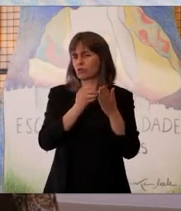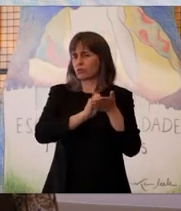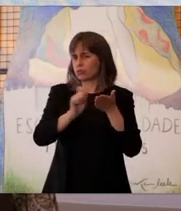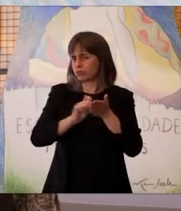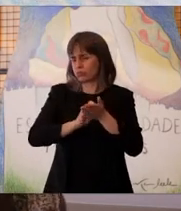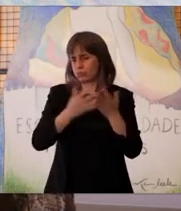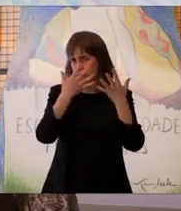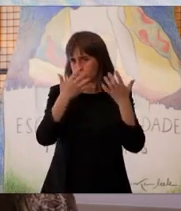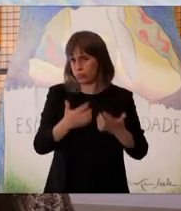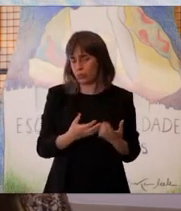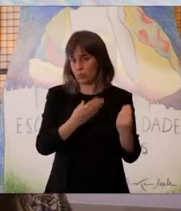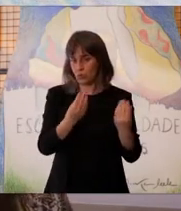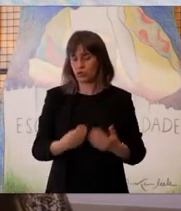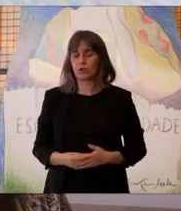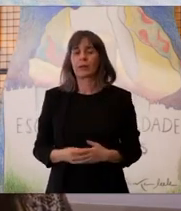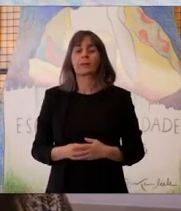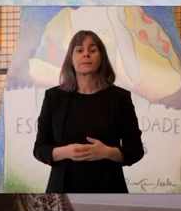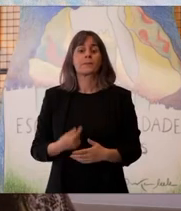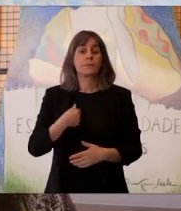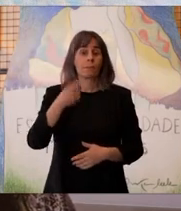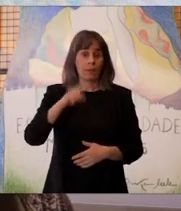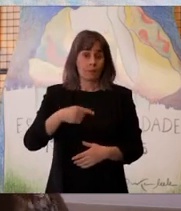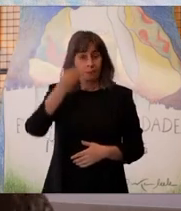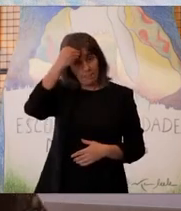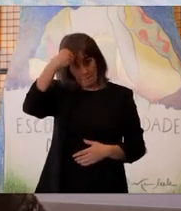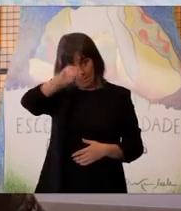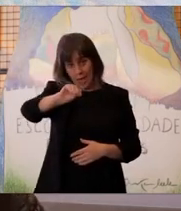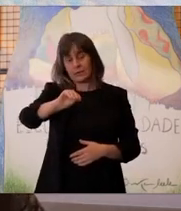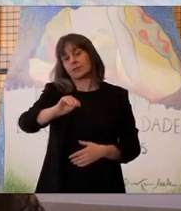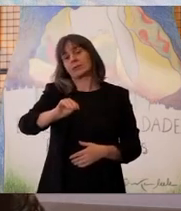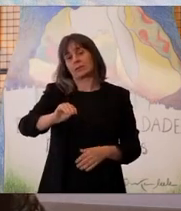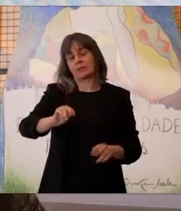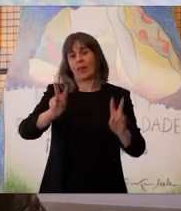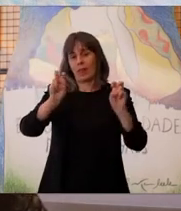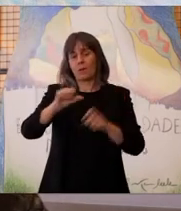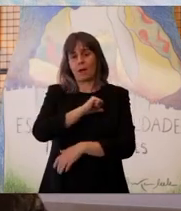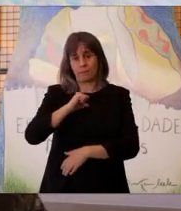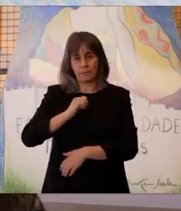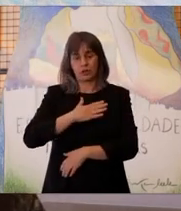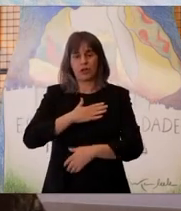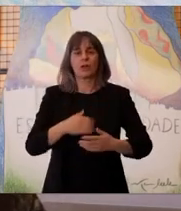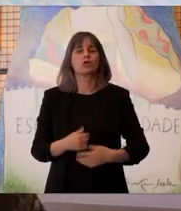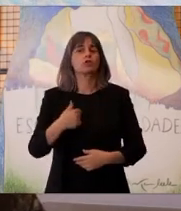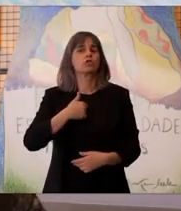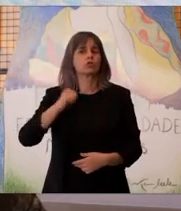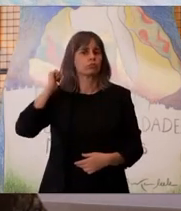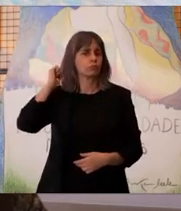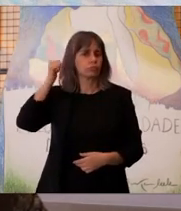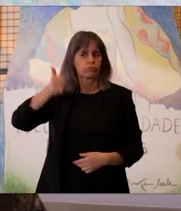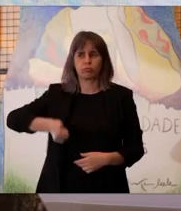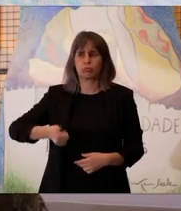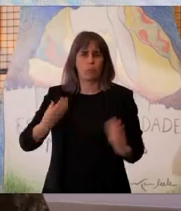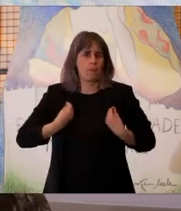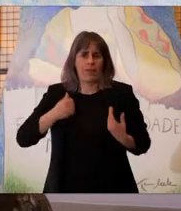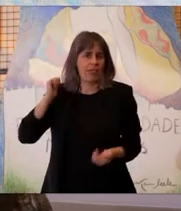Yo también voy a meter también algo personal en ese sentido yo es fui siempre toda